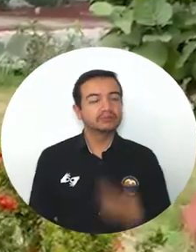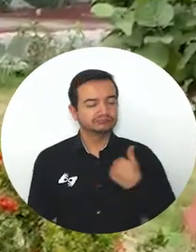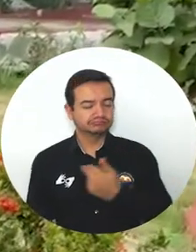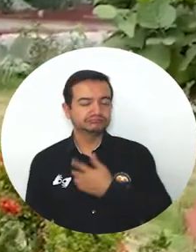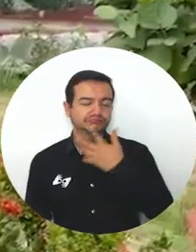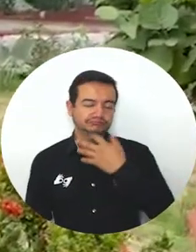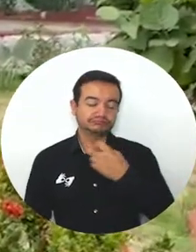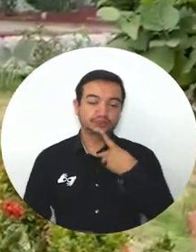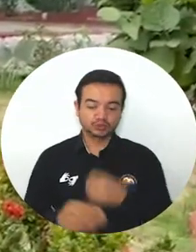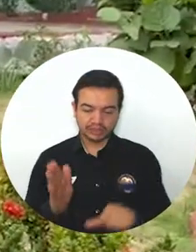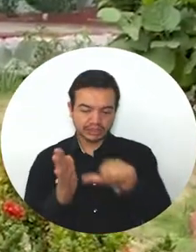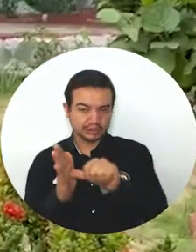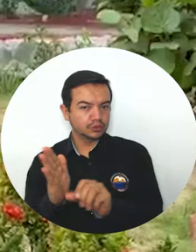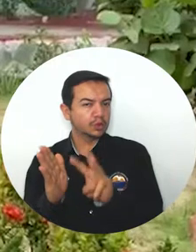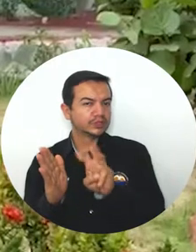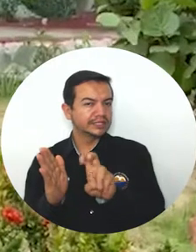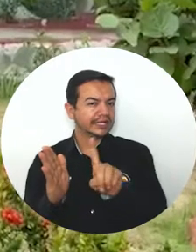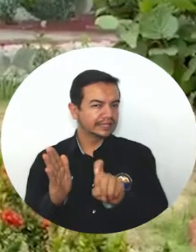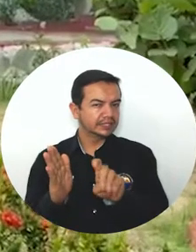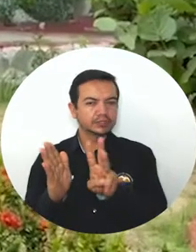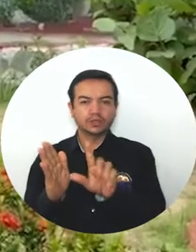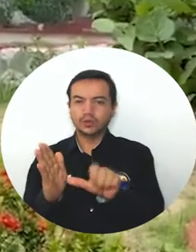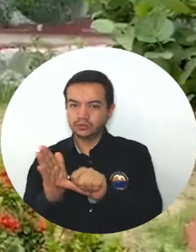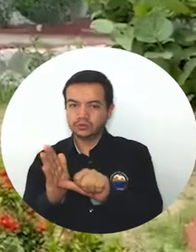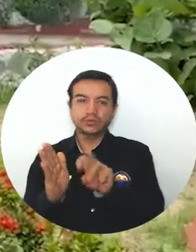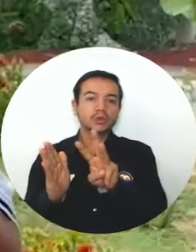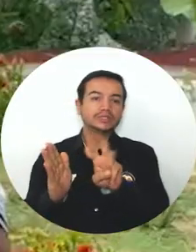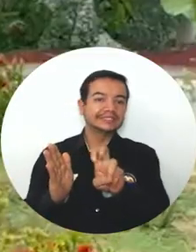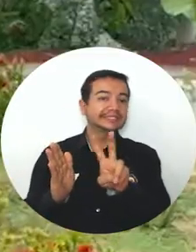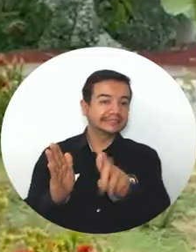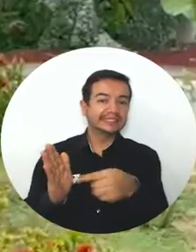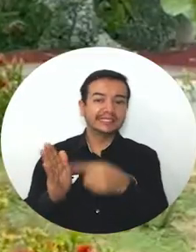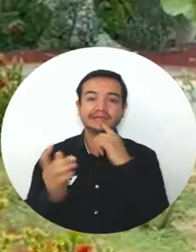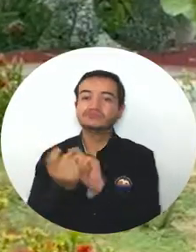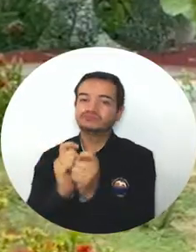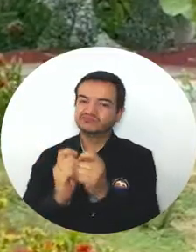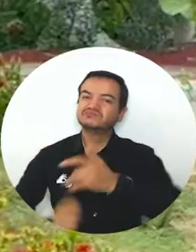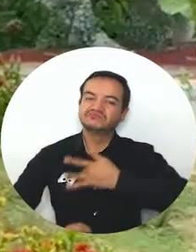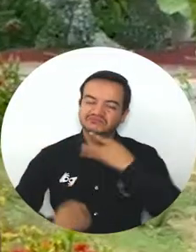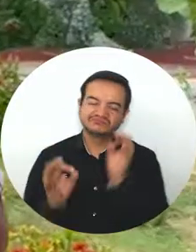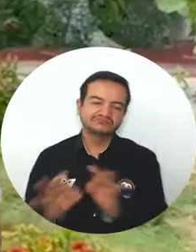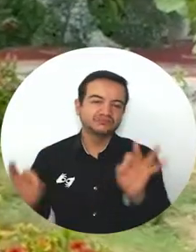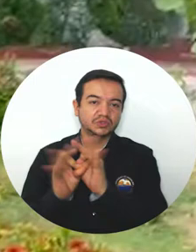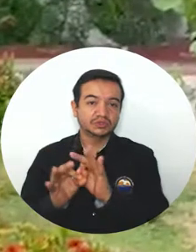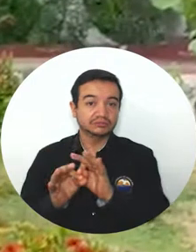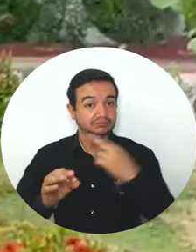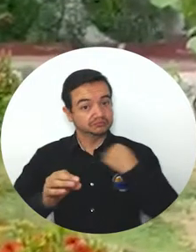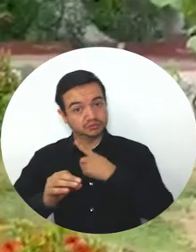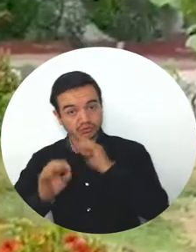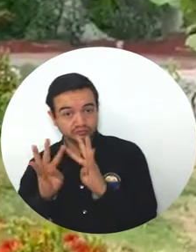a la reforma de los artículos 86 y 87 de la Ley 30. Nosotros desde el Congreso lideraremos lo que